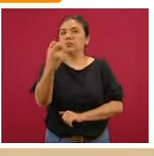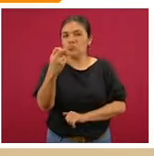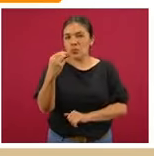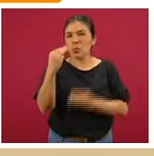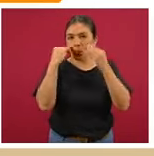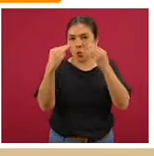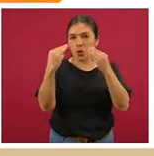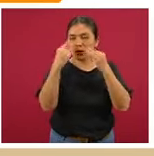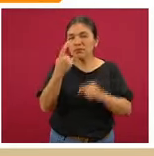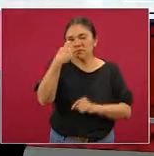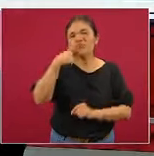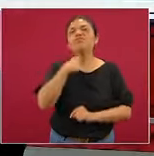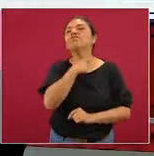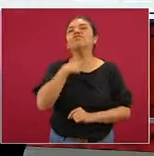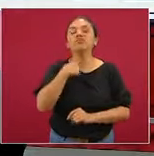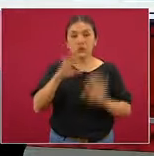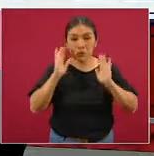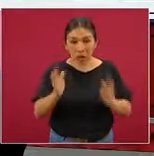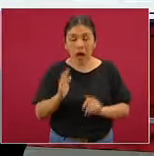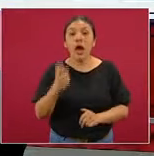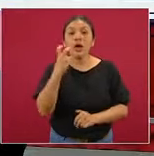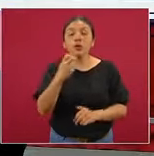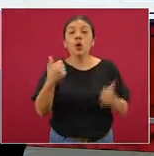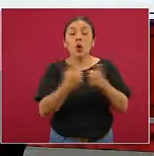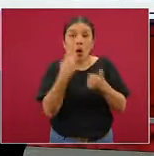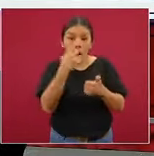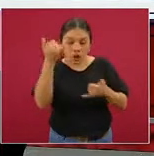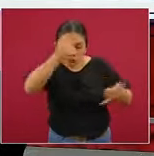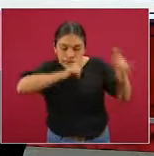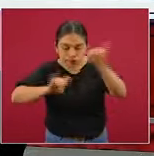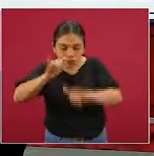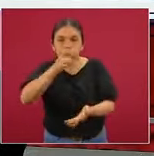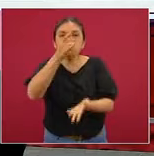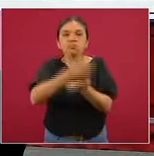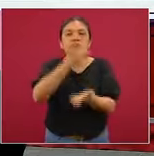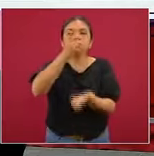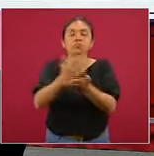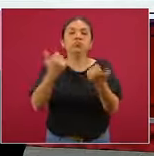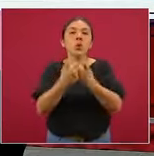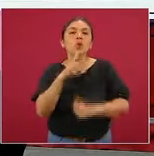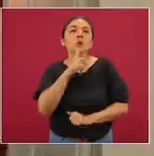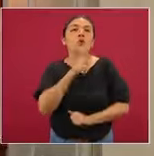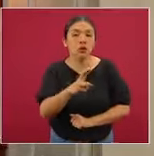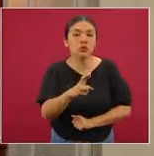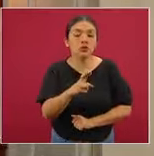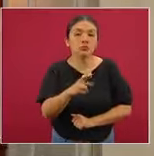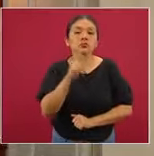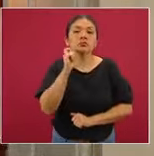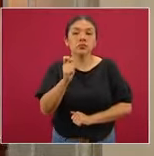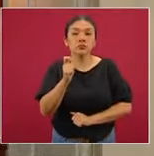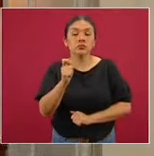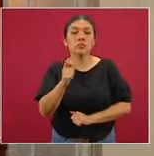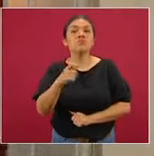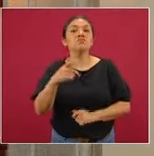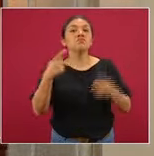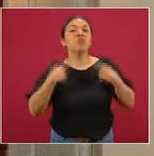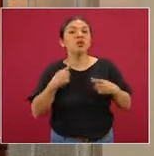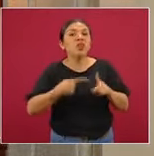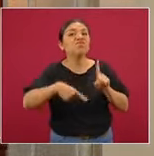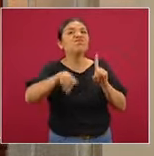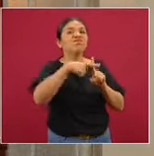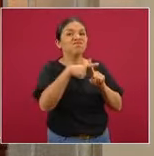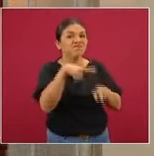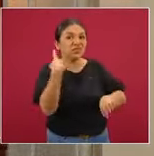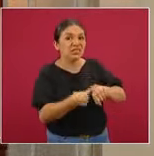hisopo faríngeo o nasofaríngeo, a través del cual hemos podido obtener un resultado para saber si son casos confirmados o